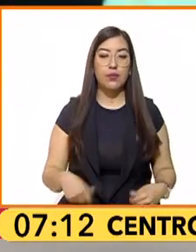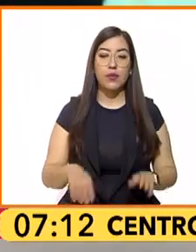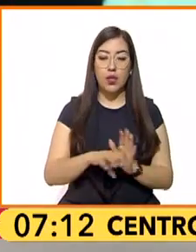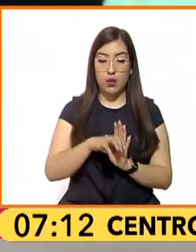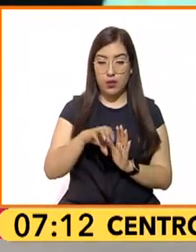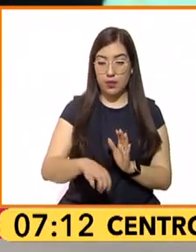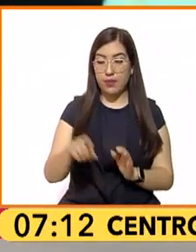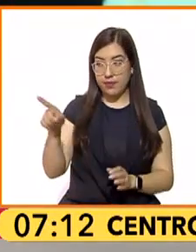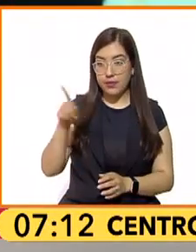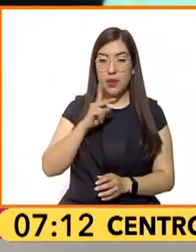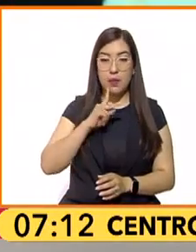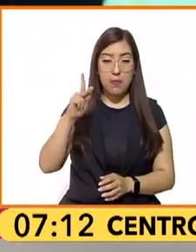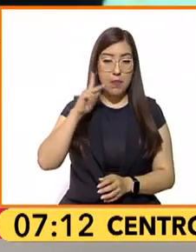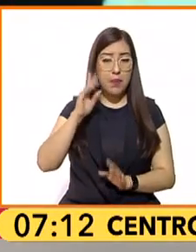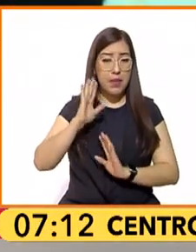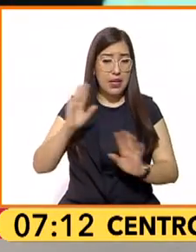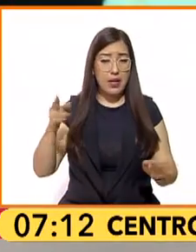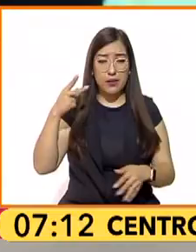firmó su renuncia.